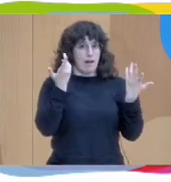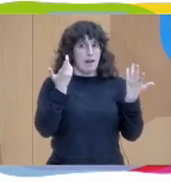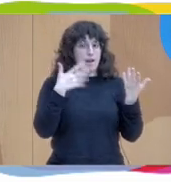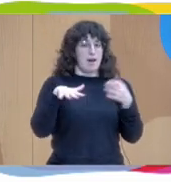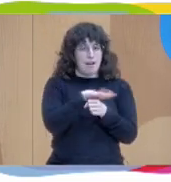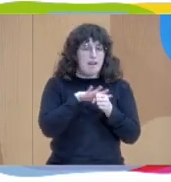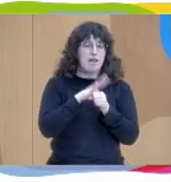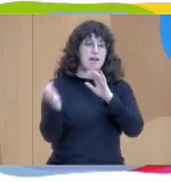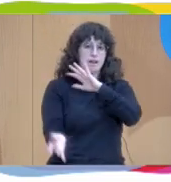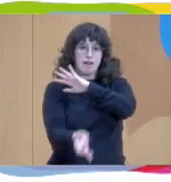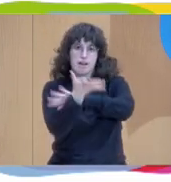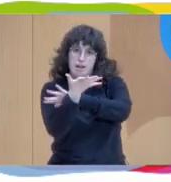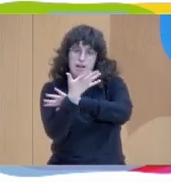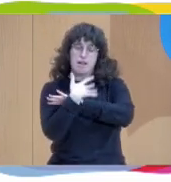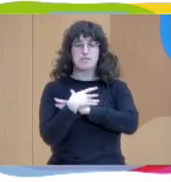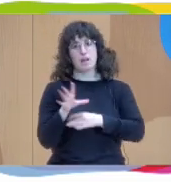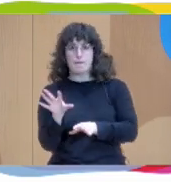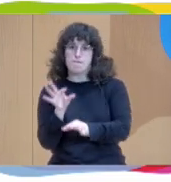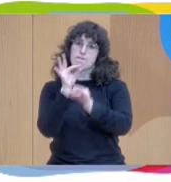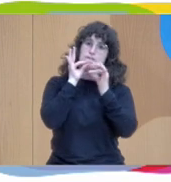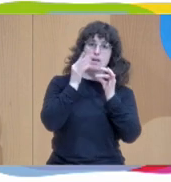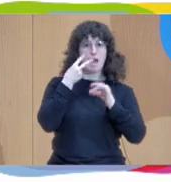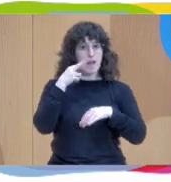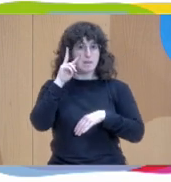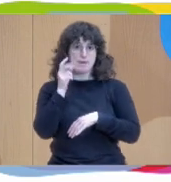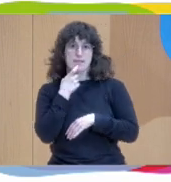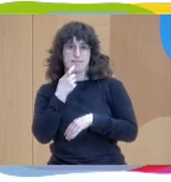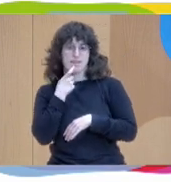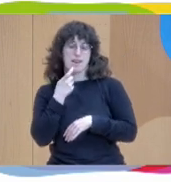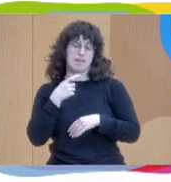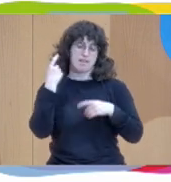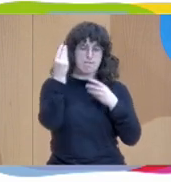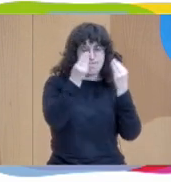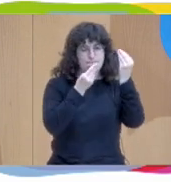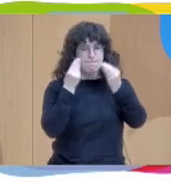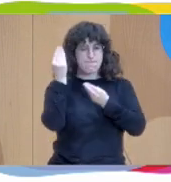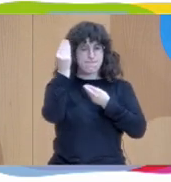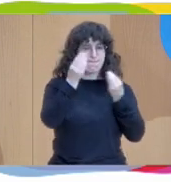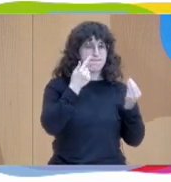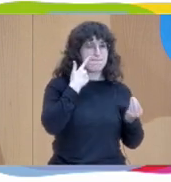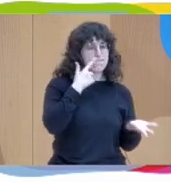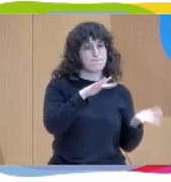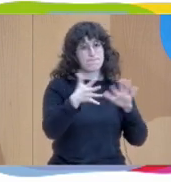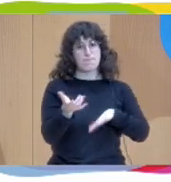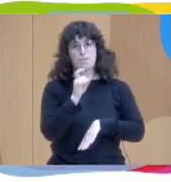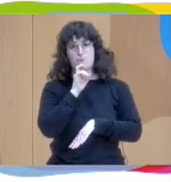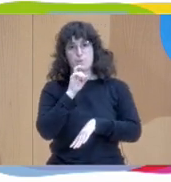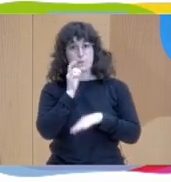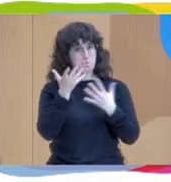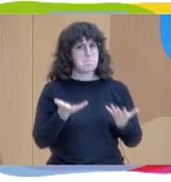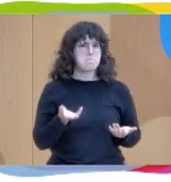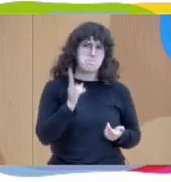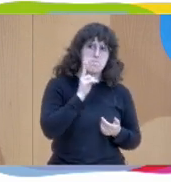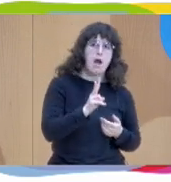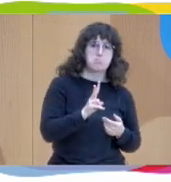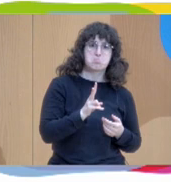recoger esa conexión con la experiencia de de Finlandia nos convencimos eh de que podía ser una buena idea y nos